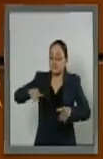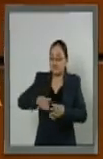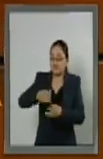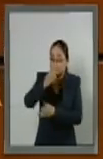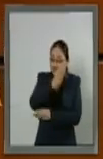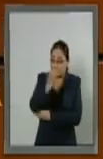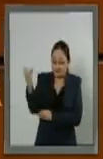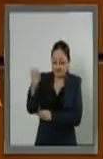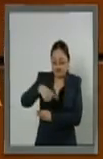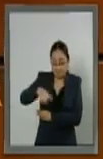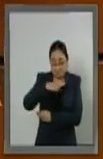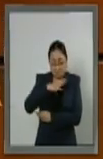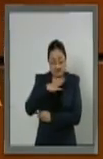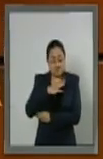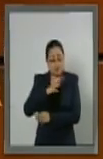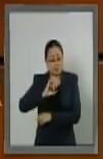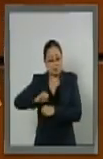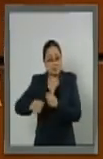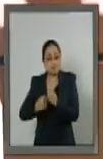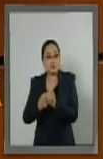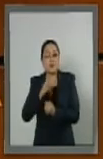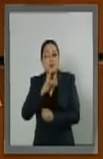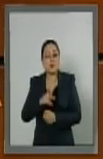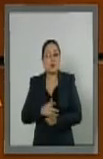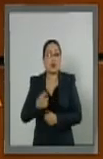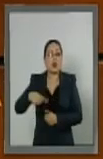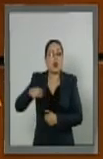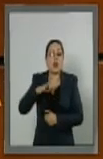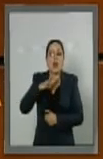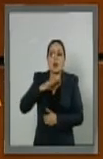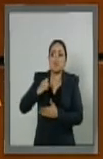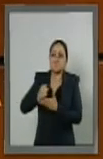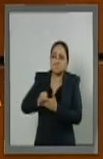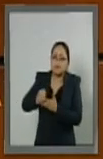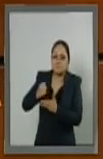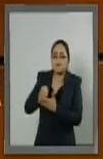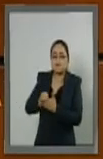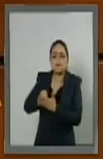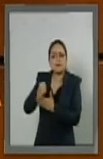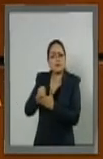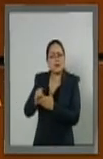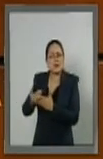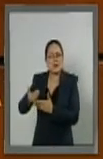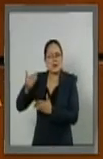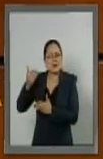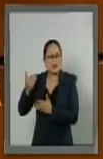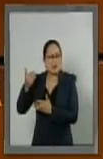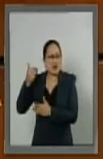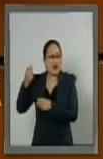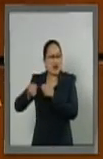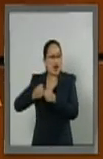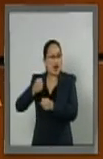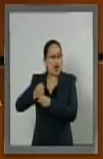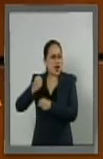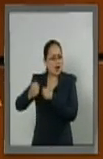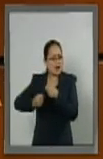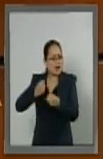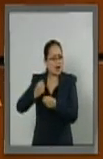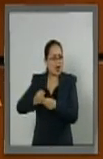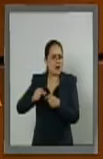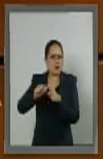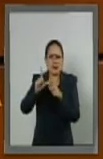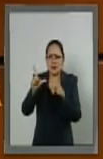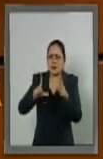país. Esta es una lucha que se venía dando desde hace mucho tiempo en cada